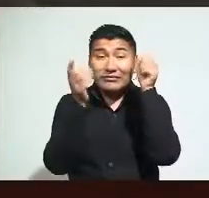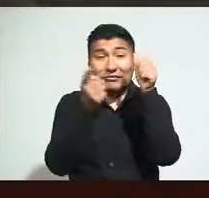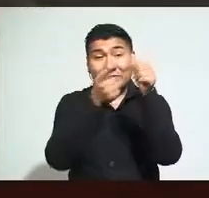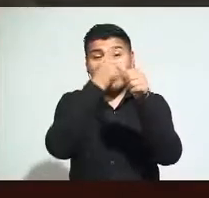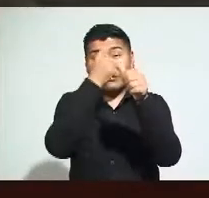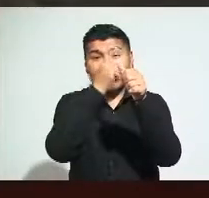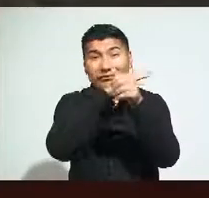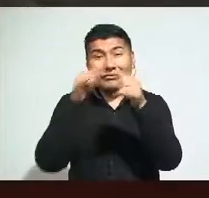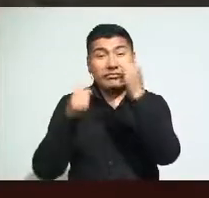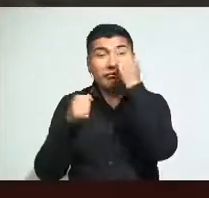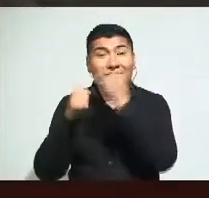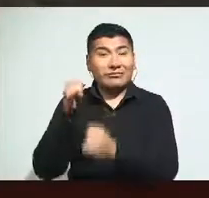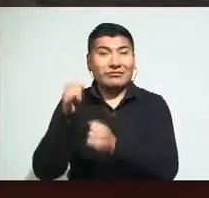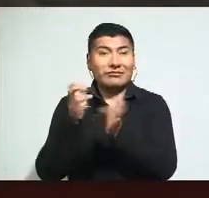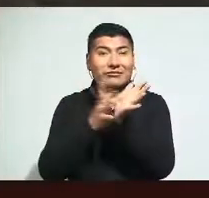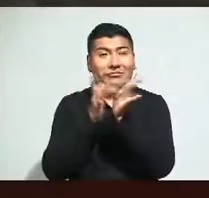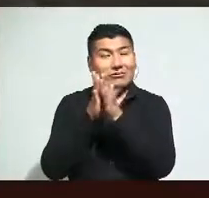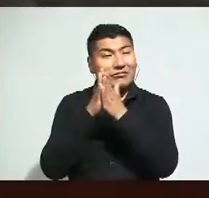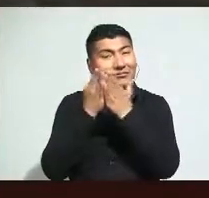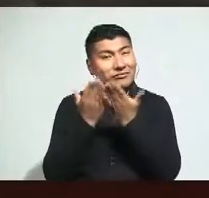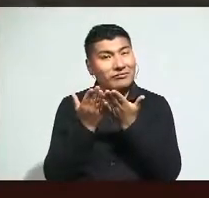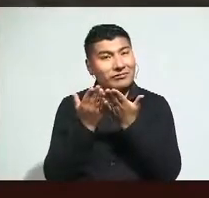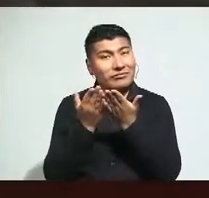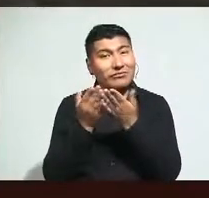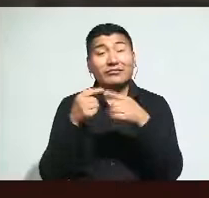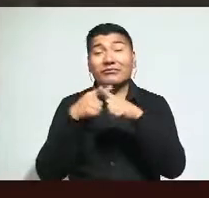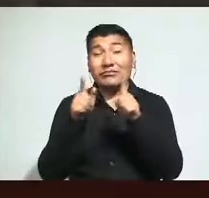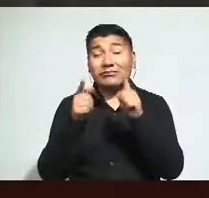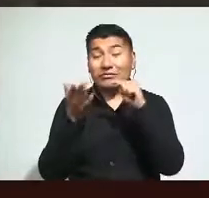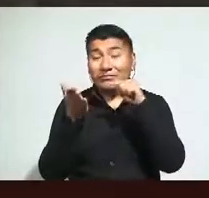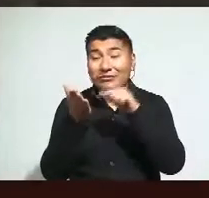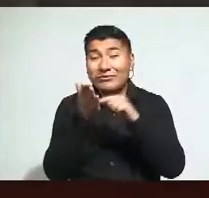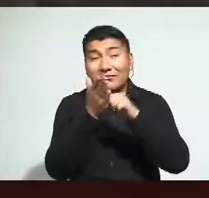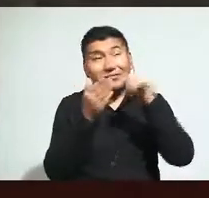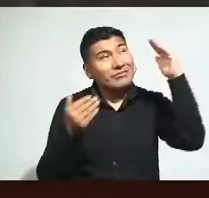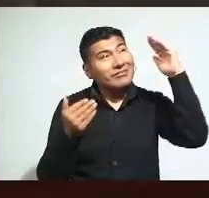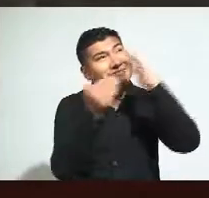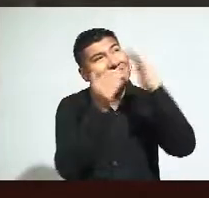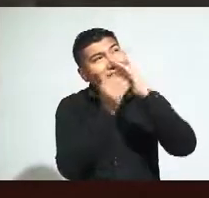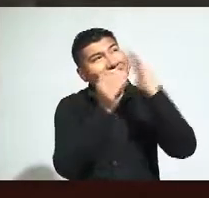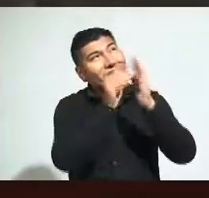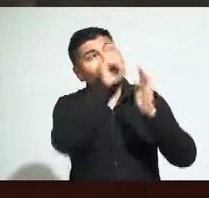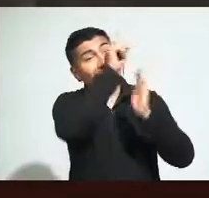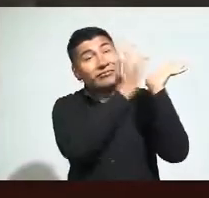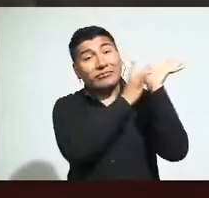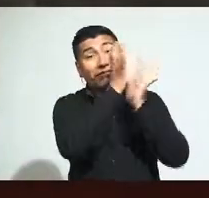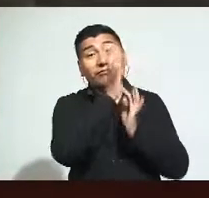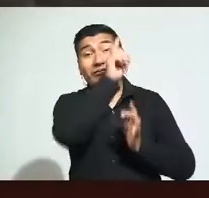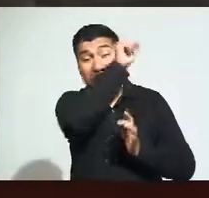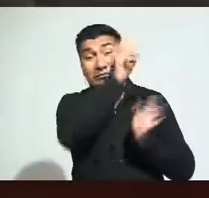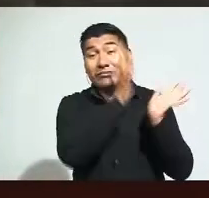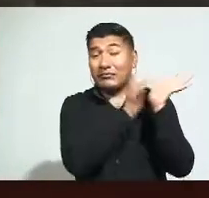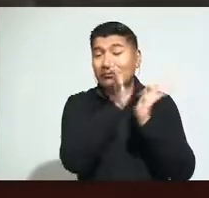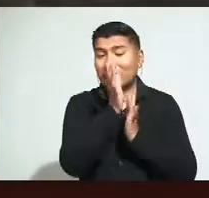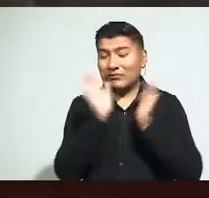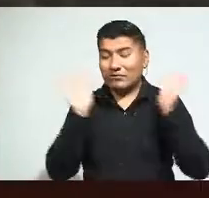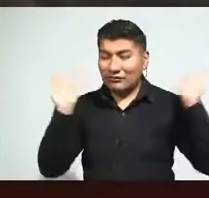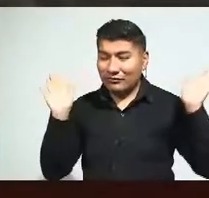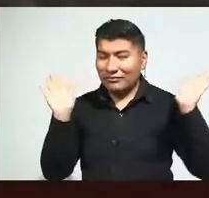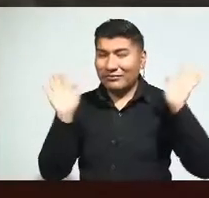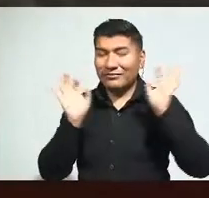del evangelio pero ante este ataque jesús no